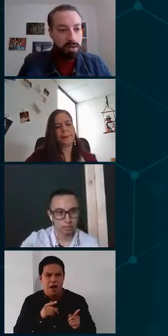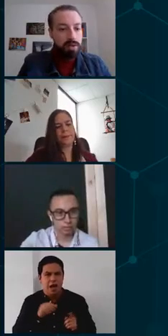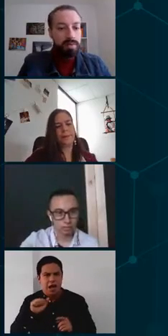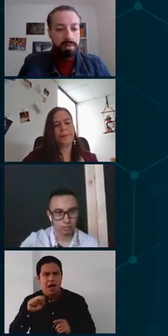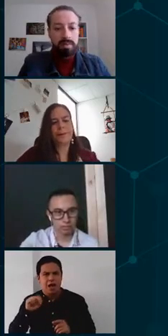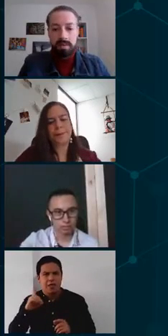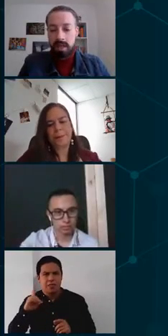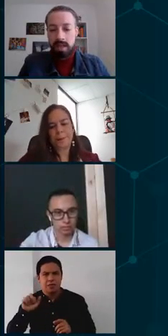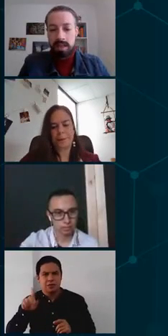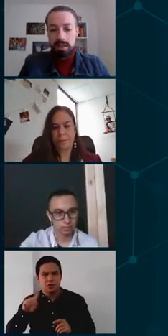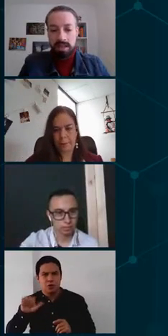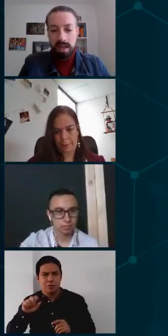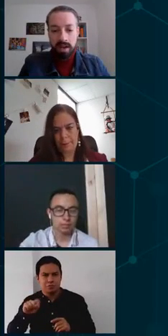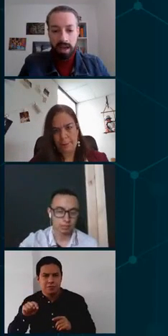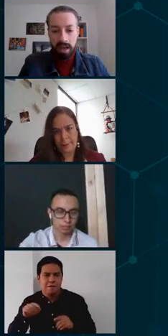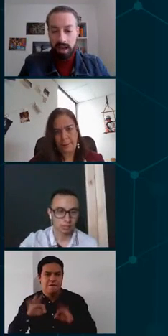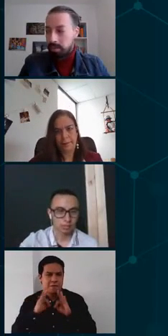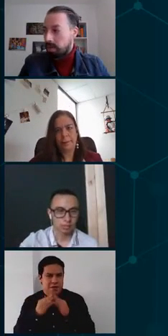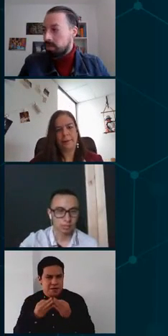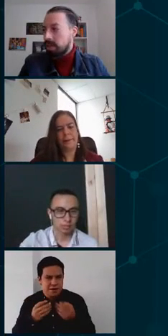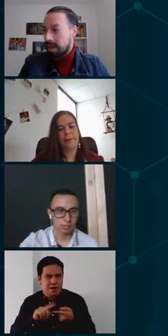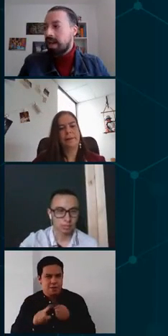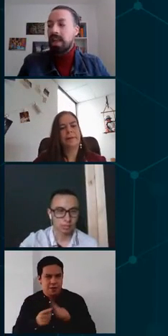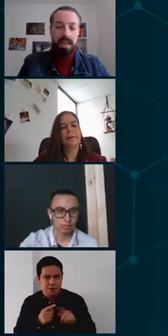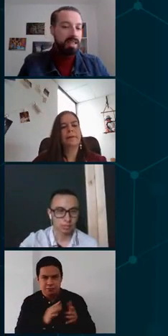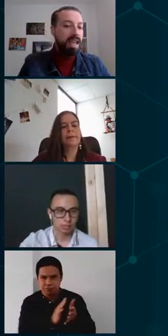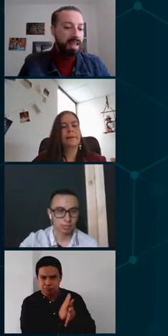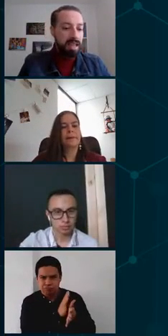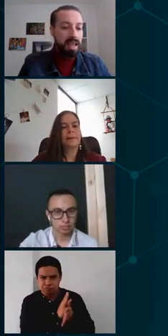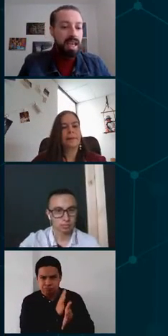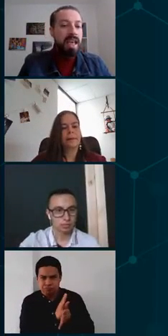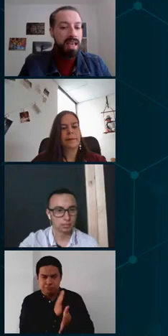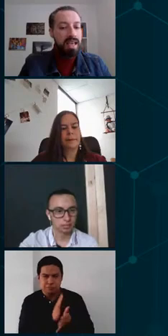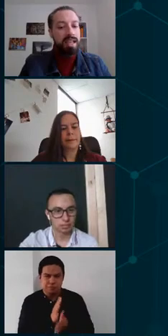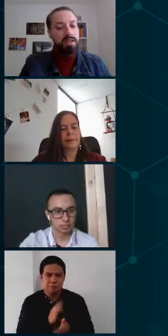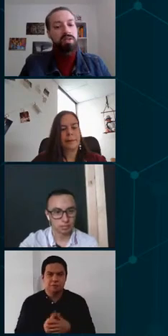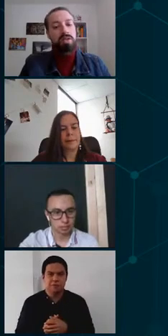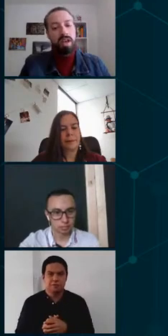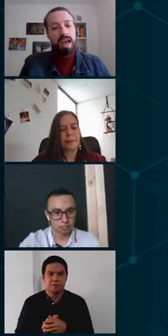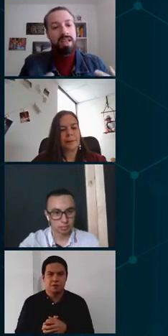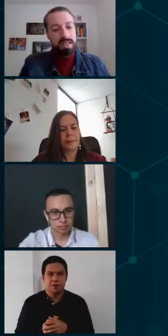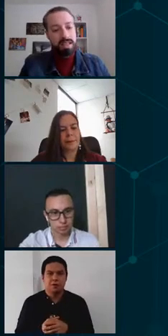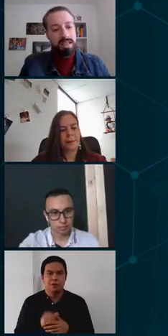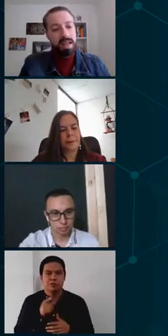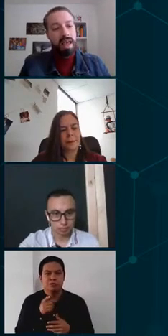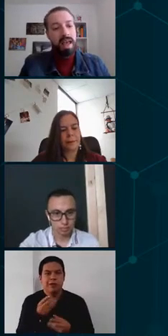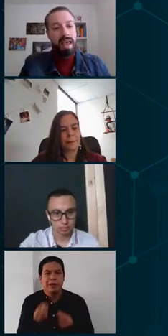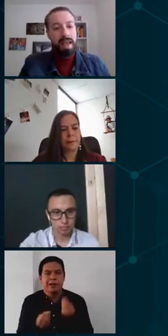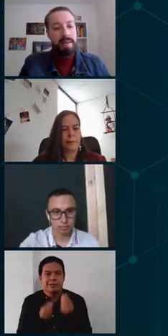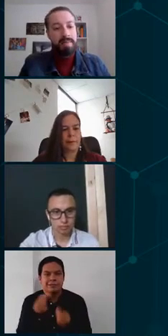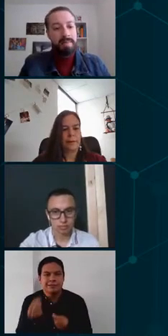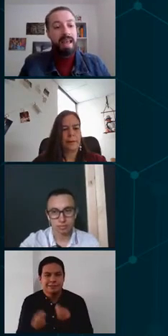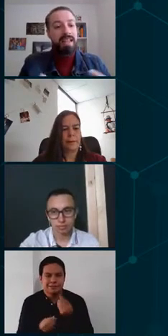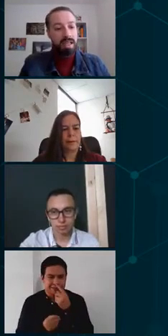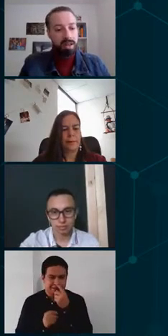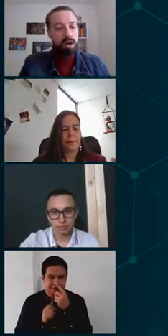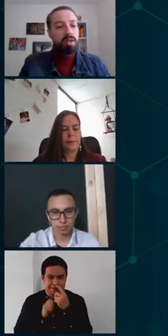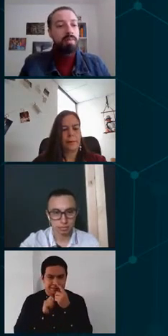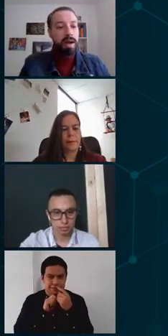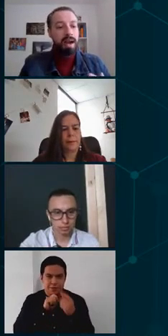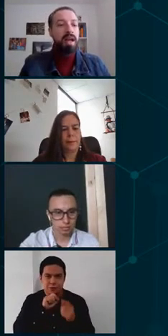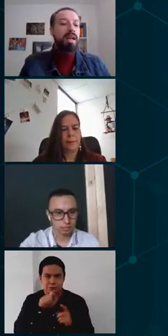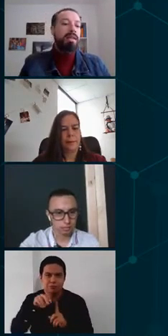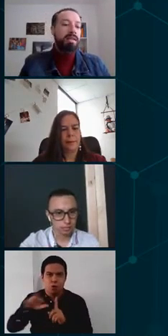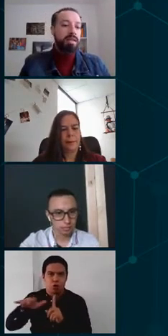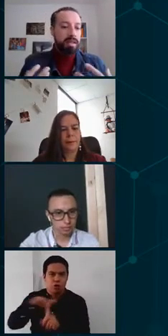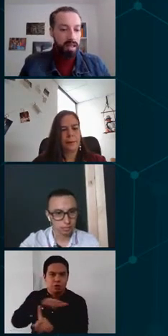los amigos. Entonces creo que podemos seguir al que dice y hace. Y es listo. ¿Tú qué haces en ese